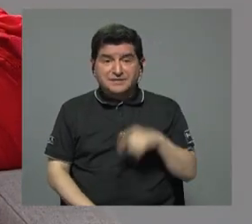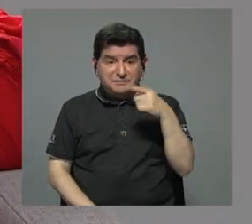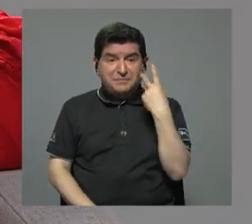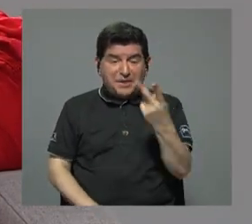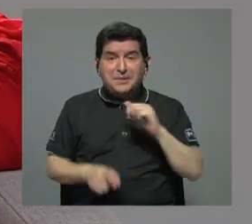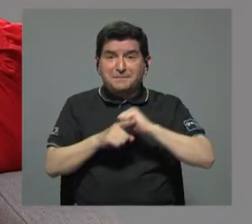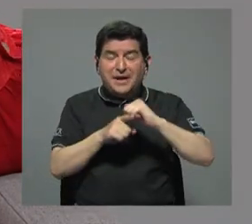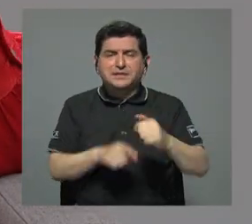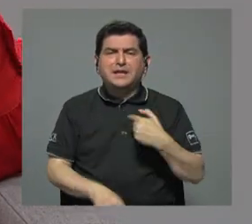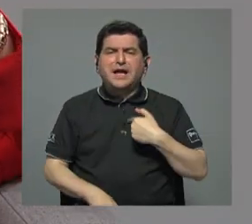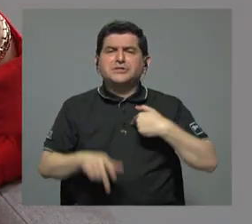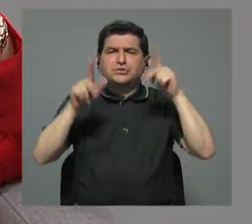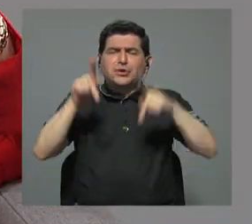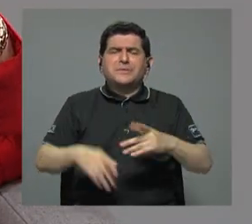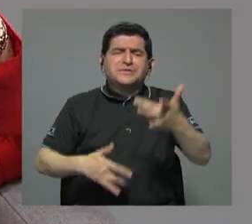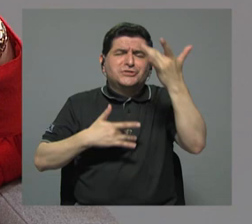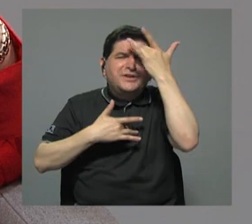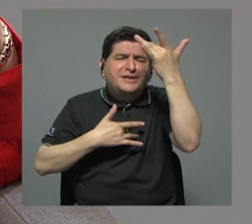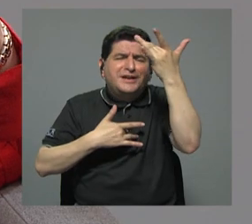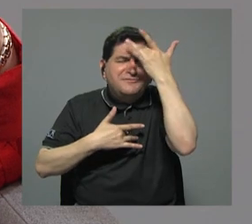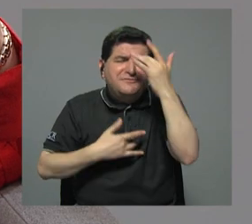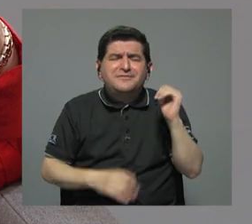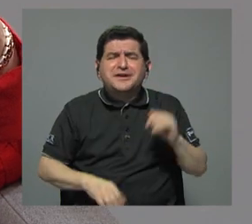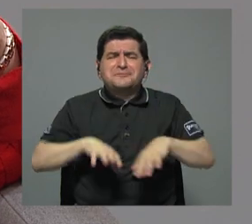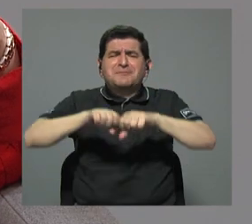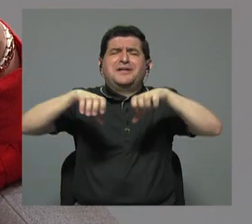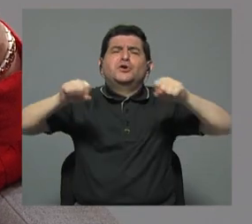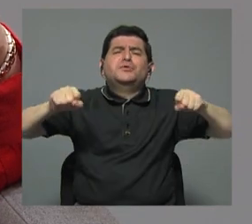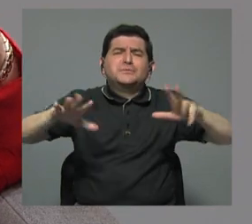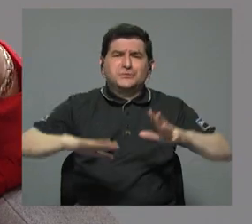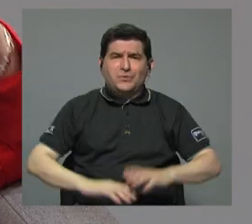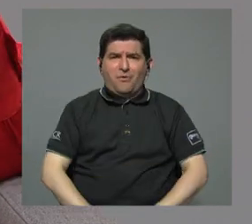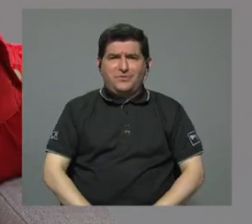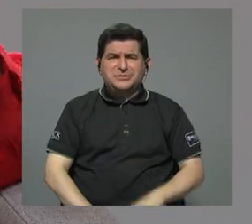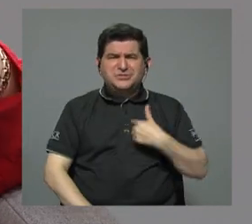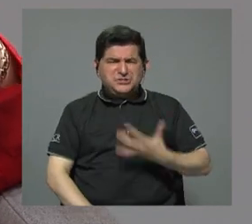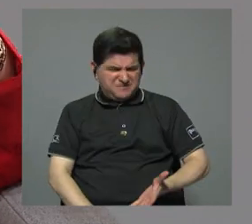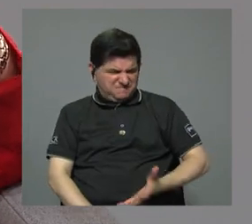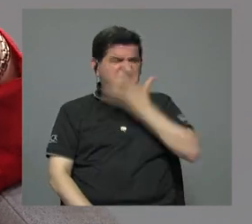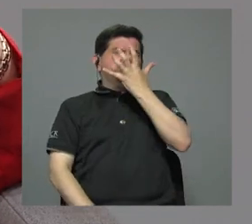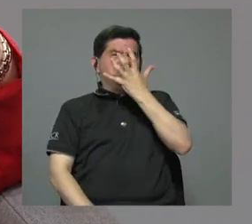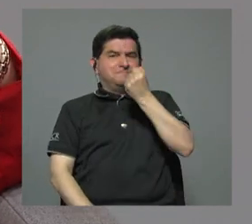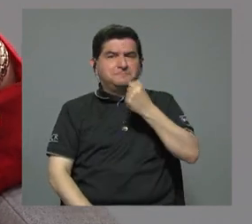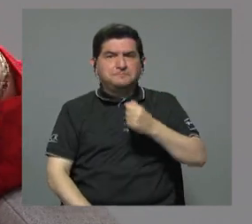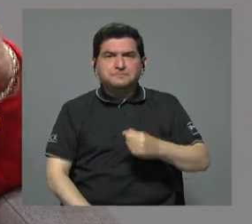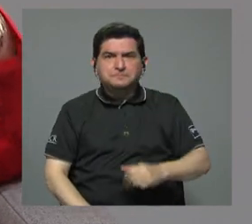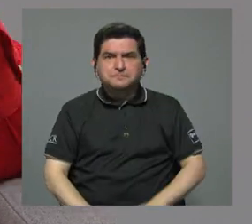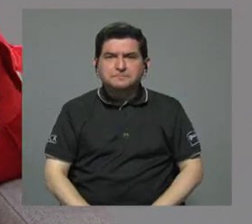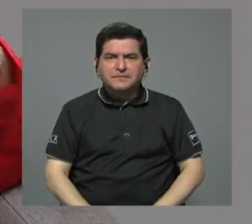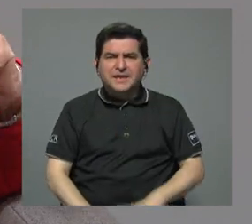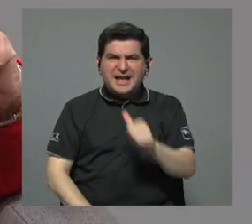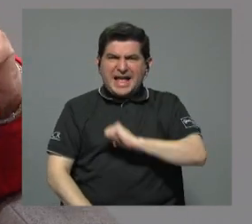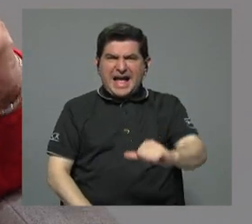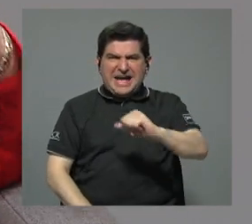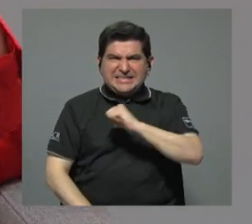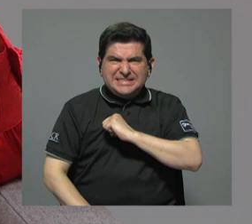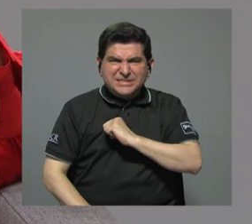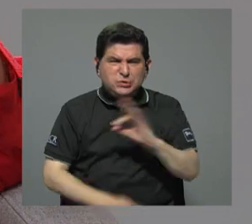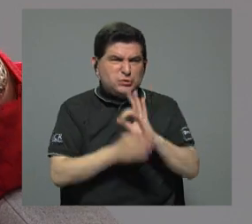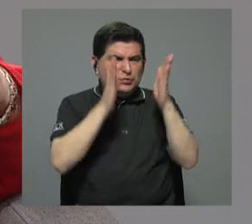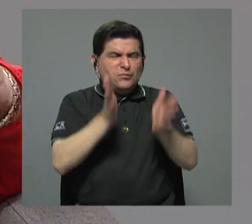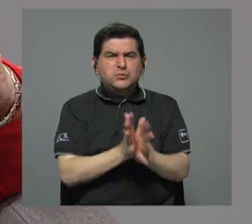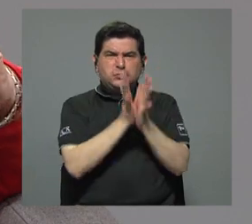estoy enferma de la corrupción estoy muy molesta con la actitud de los